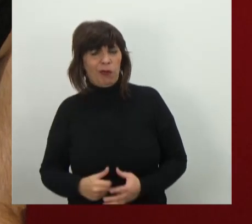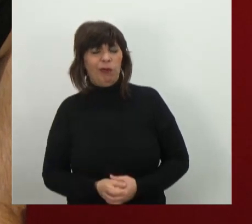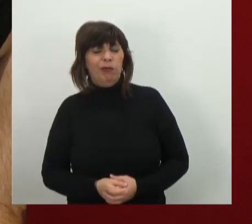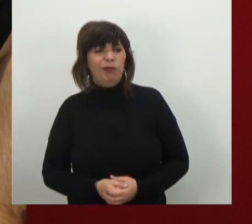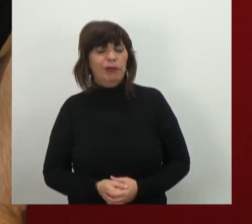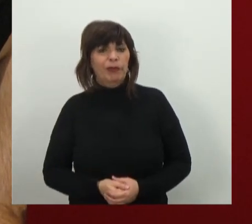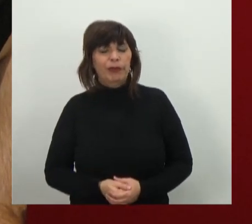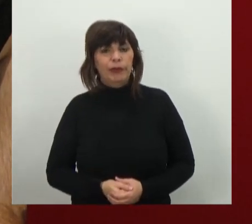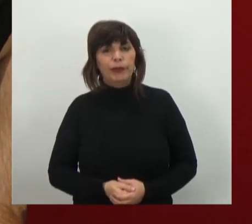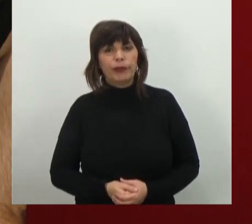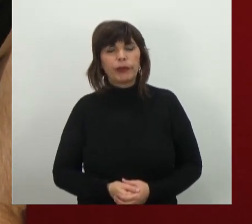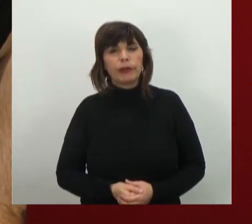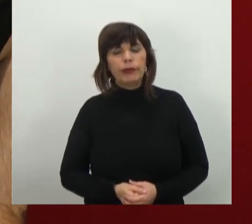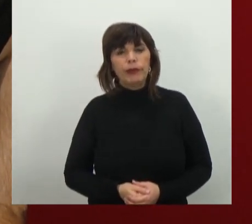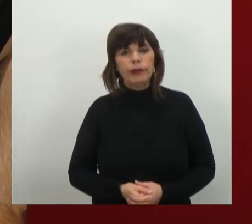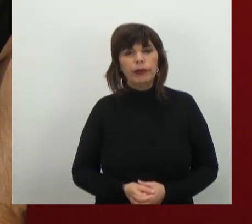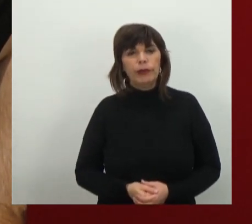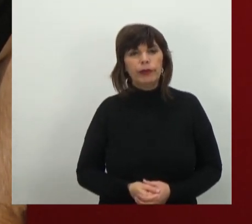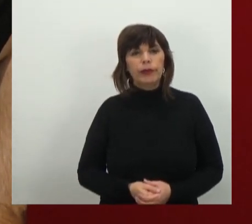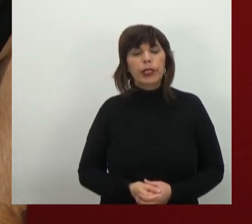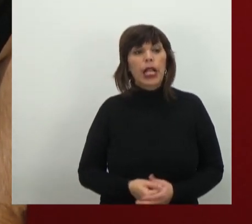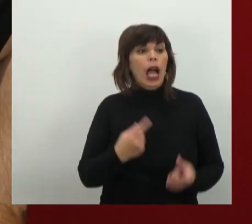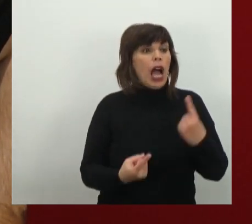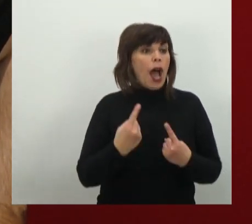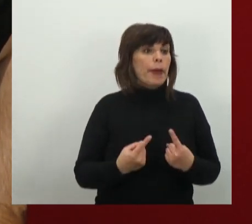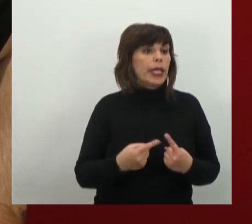Uno está fuera de lo suyo.